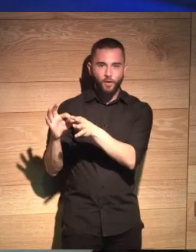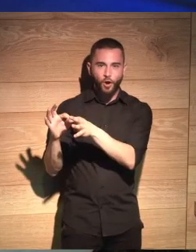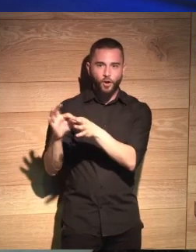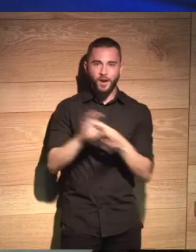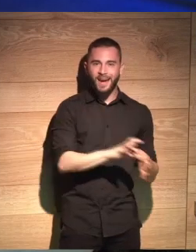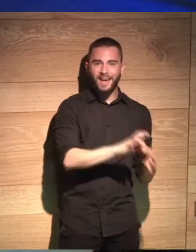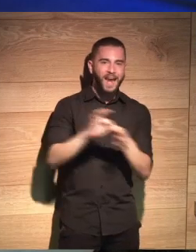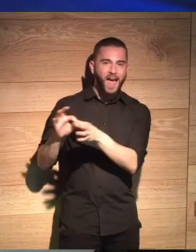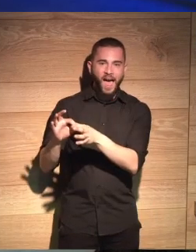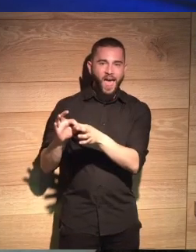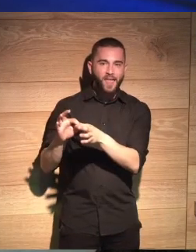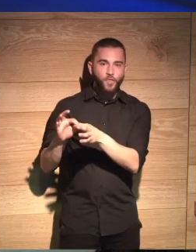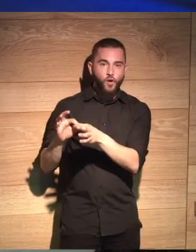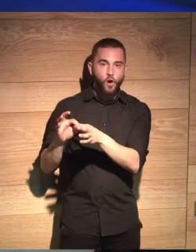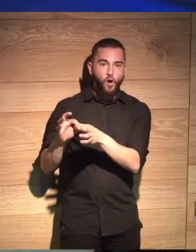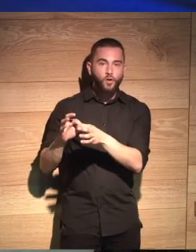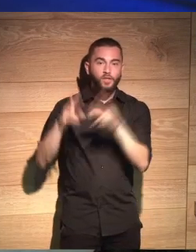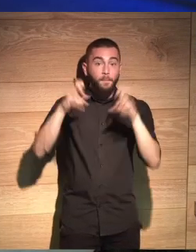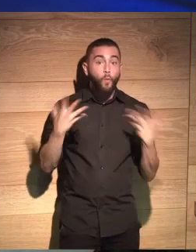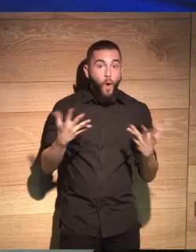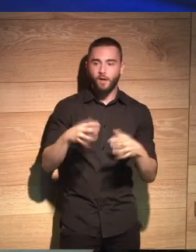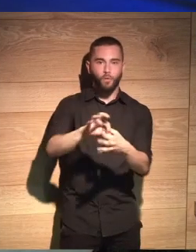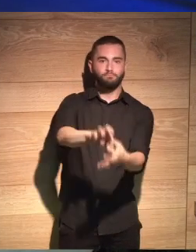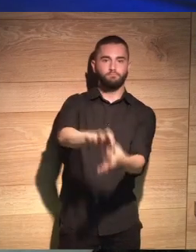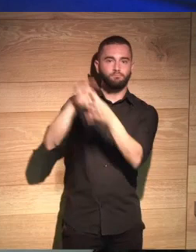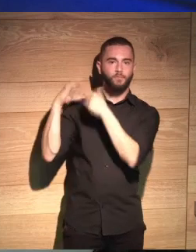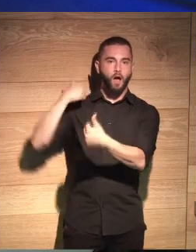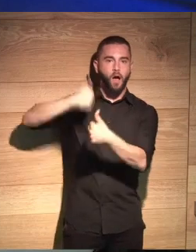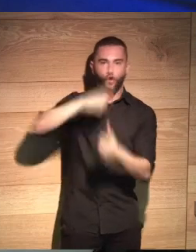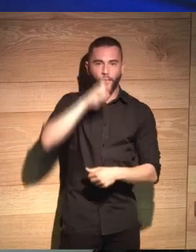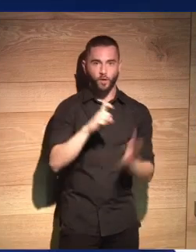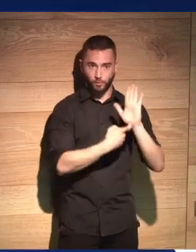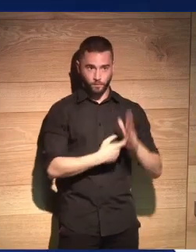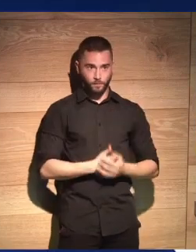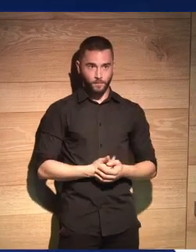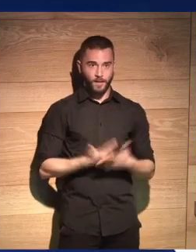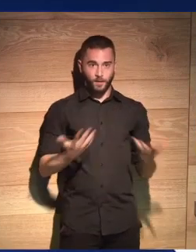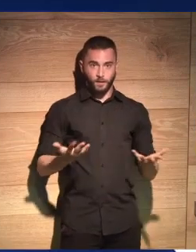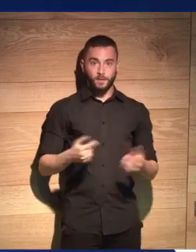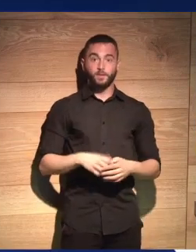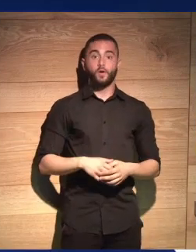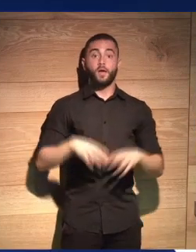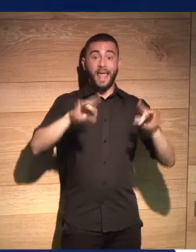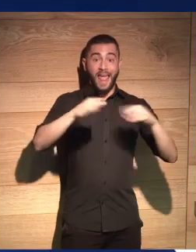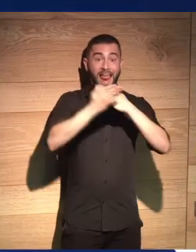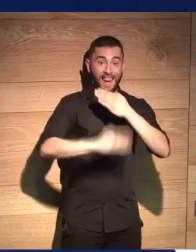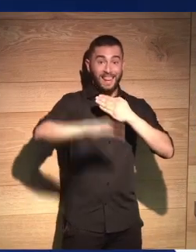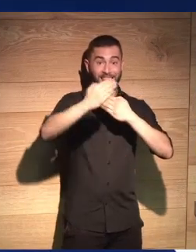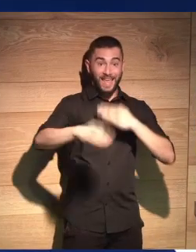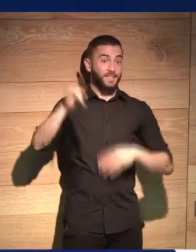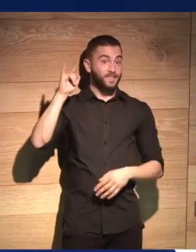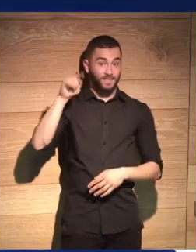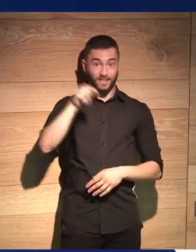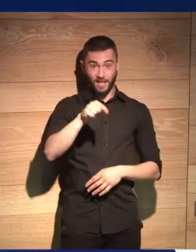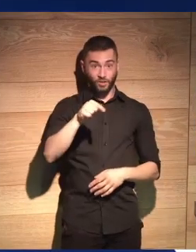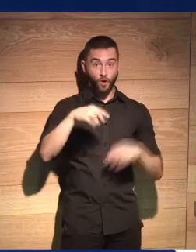lo que recuerdo, aunque sea gratuito en ocasiones, pero normalmente está todo. El desierto, precisamente, es uno de los lugares donde hay